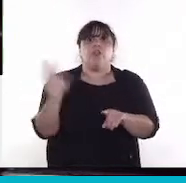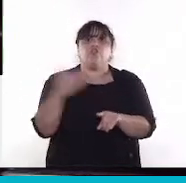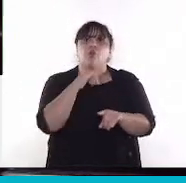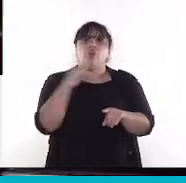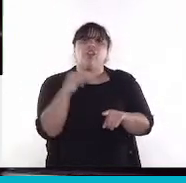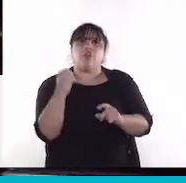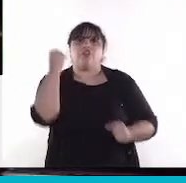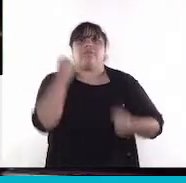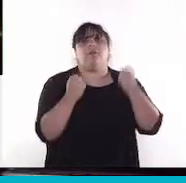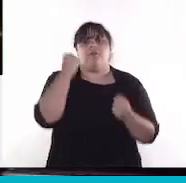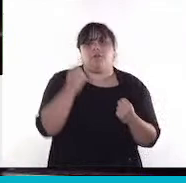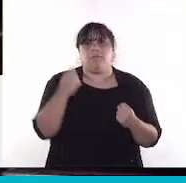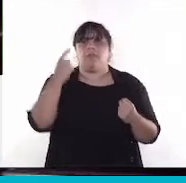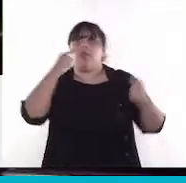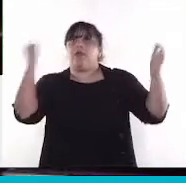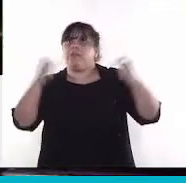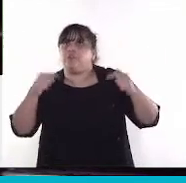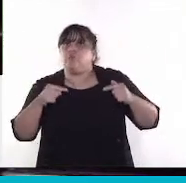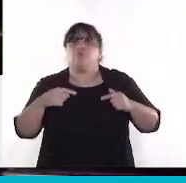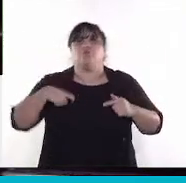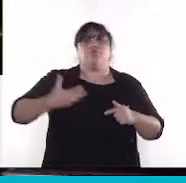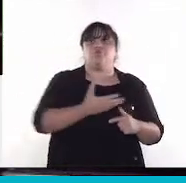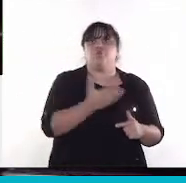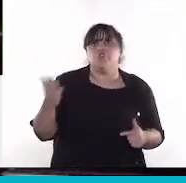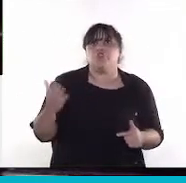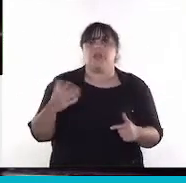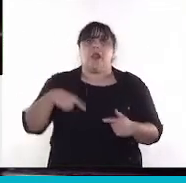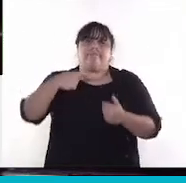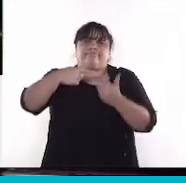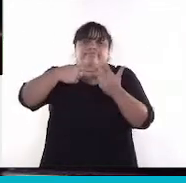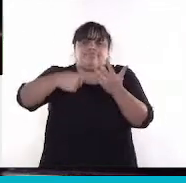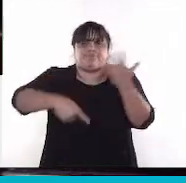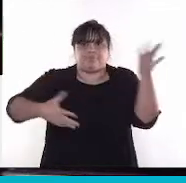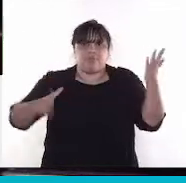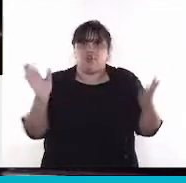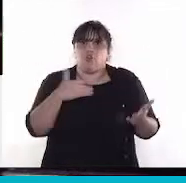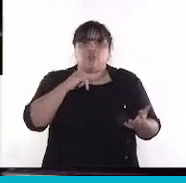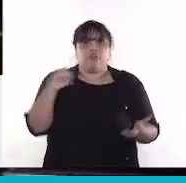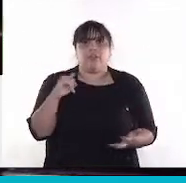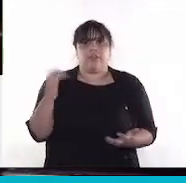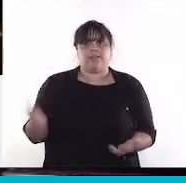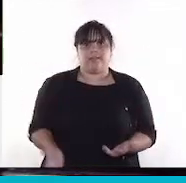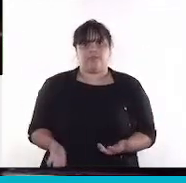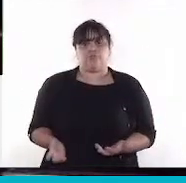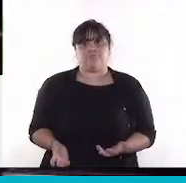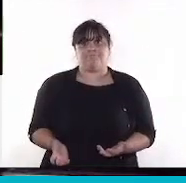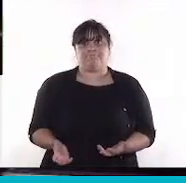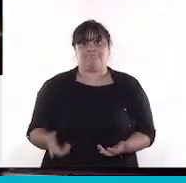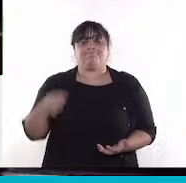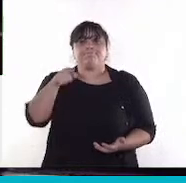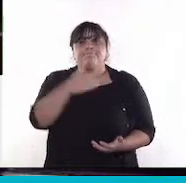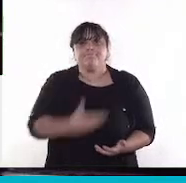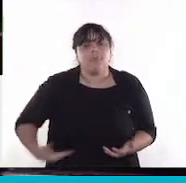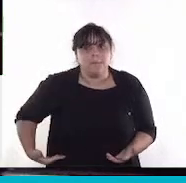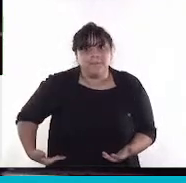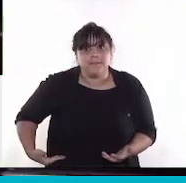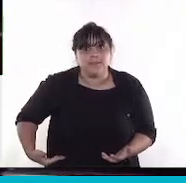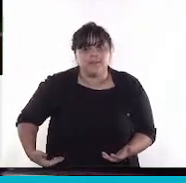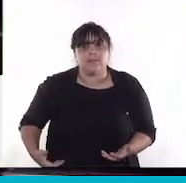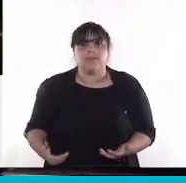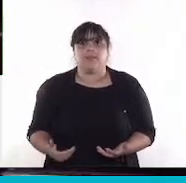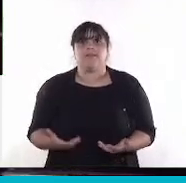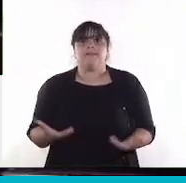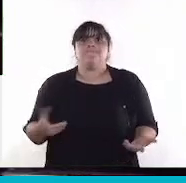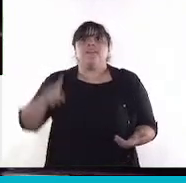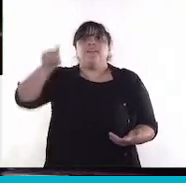económica, institucionales, sociales, etcétera, etcétera. Y eso, señor presidente, genera